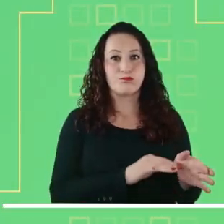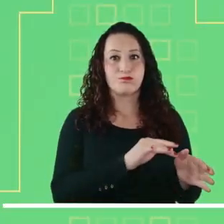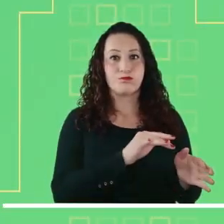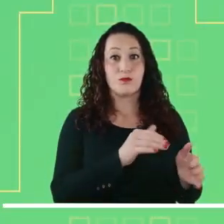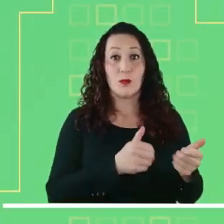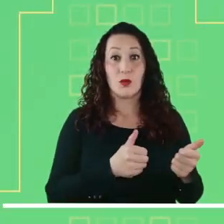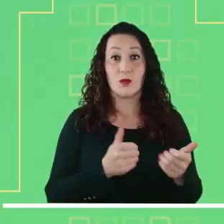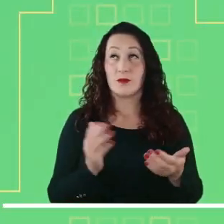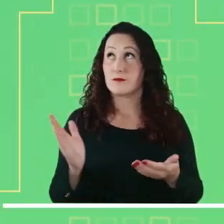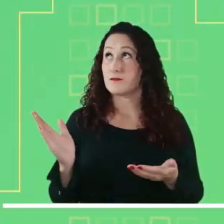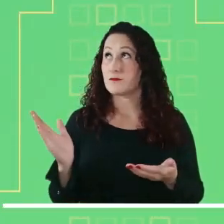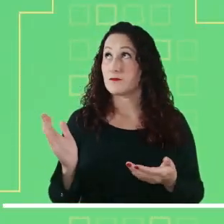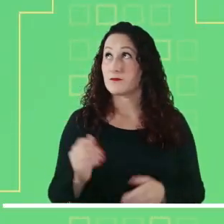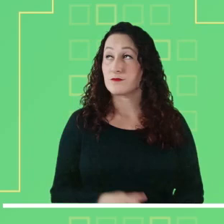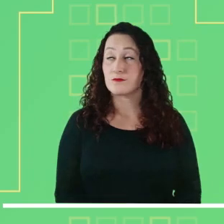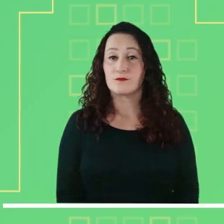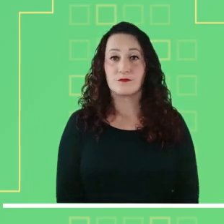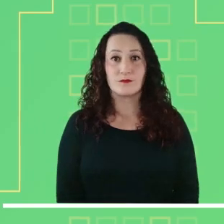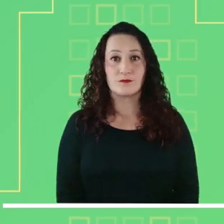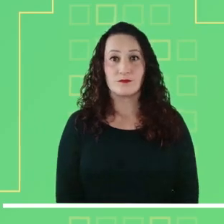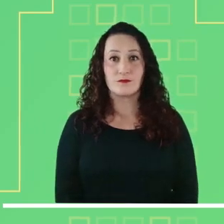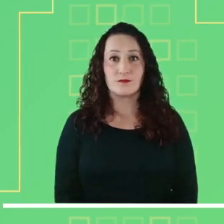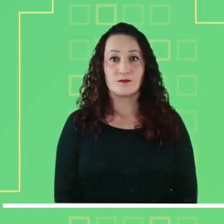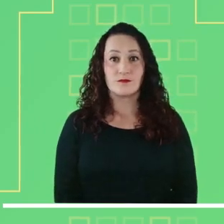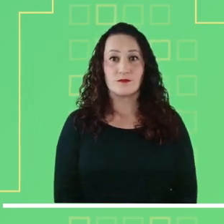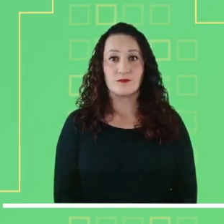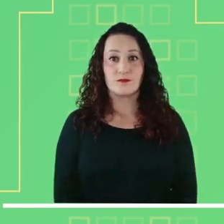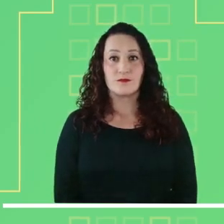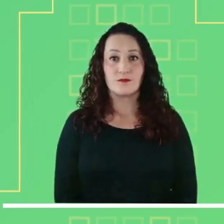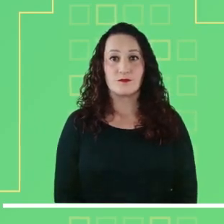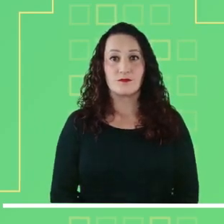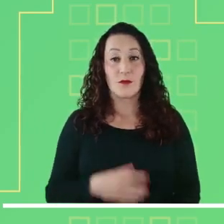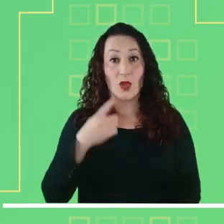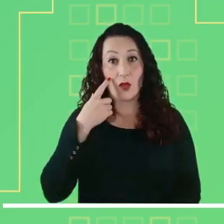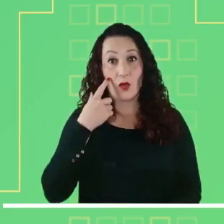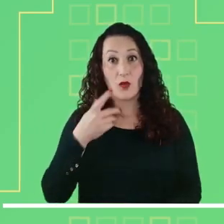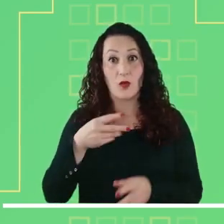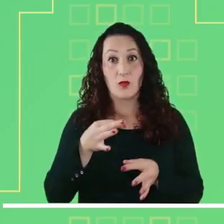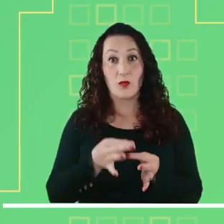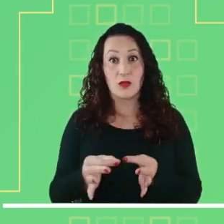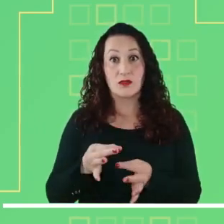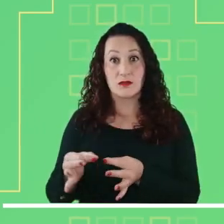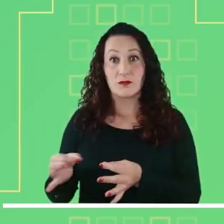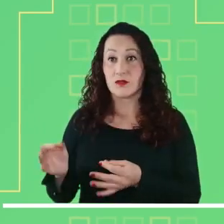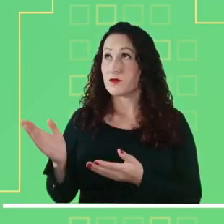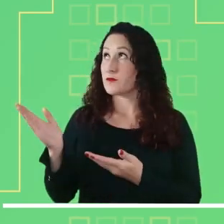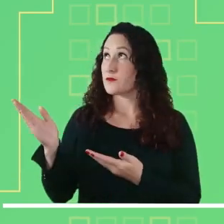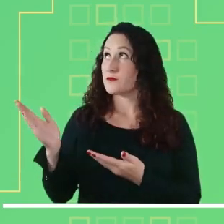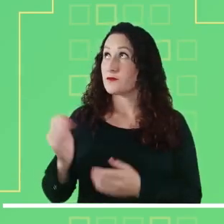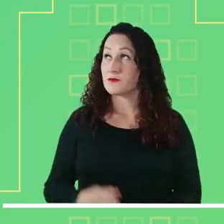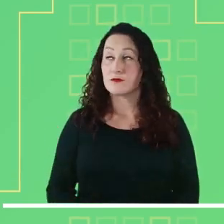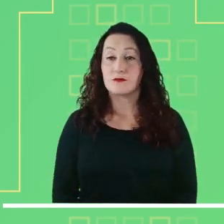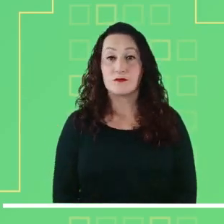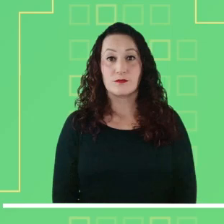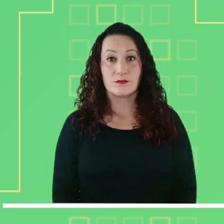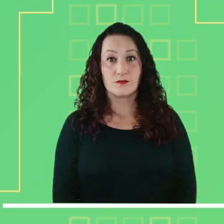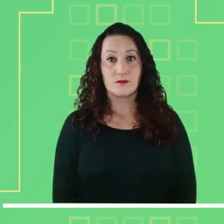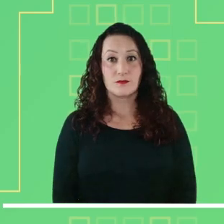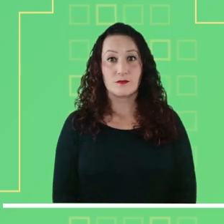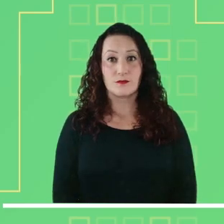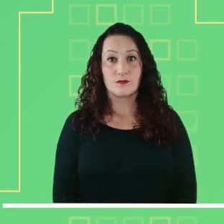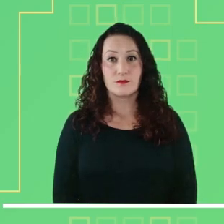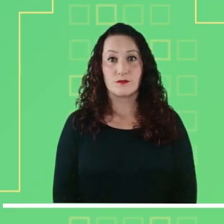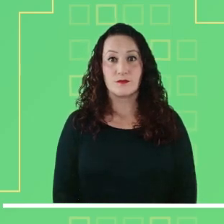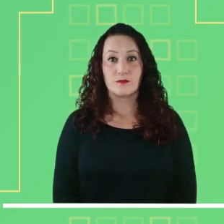Alerta roja por probabilidad de incrementos súbitos en el río Ariguaní y sus afluentes. Especial atención en los municipios de Pueblo Bello, El Copey